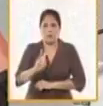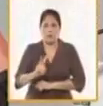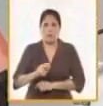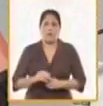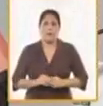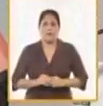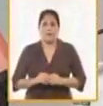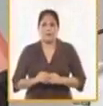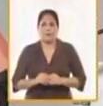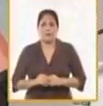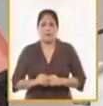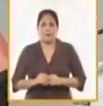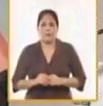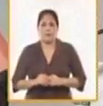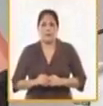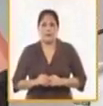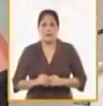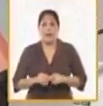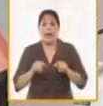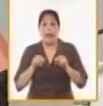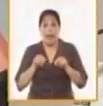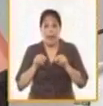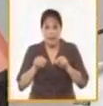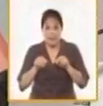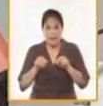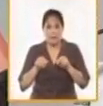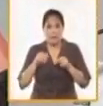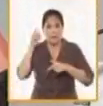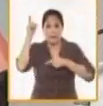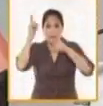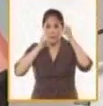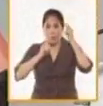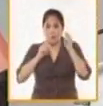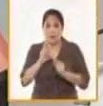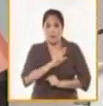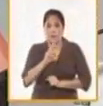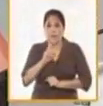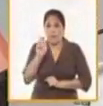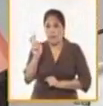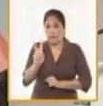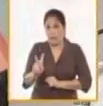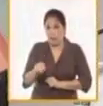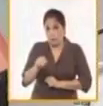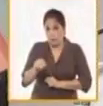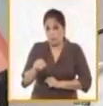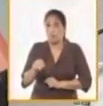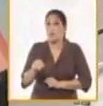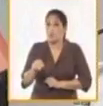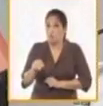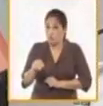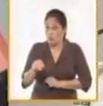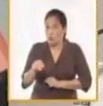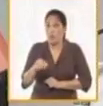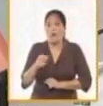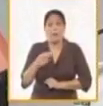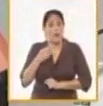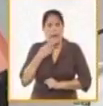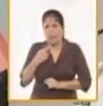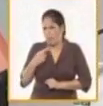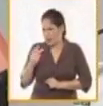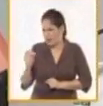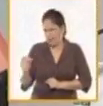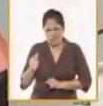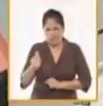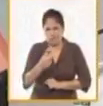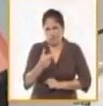regionales y legislativas en las que el chavismo, la revolución bolivariana, obtuvo una contundente